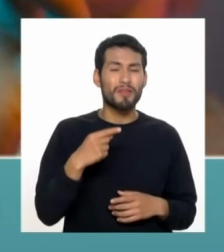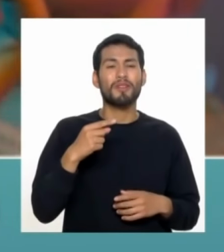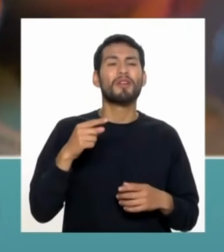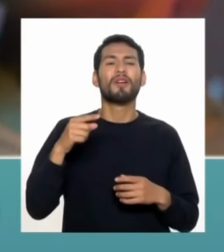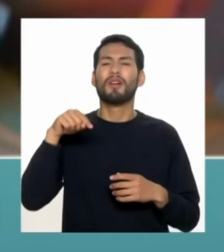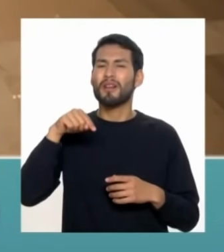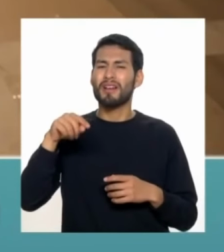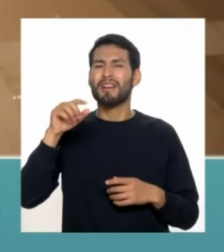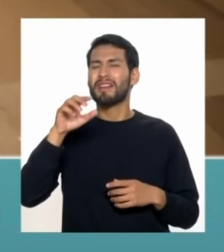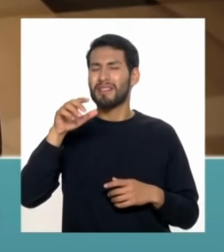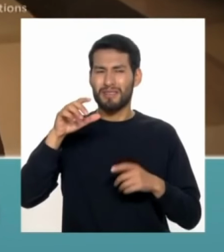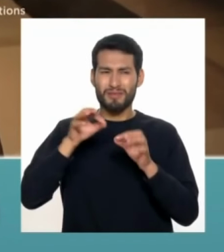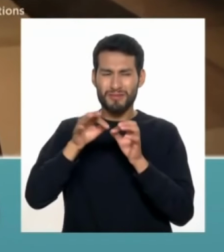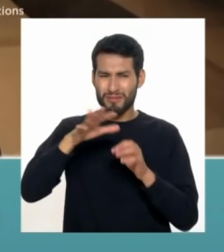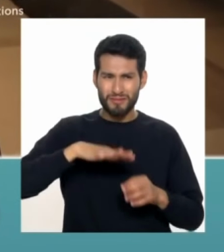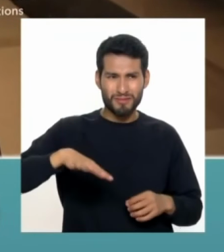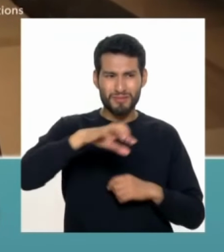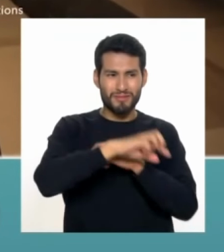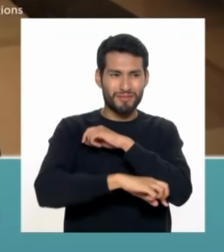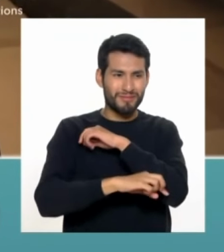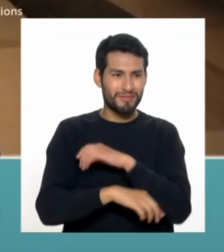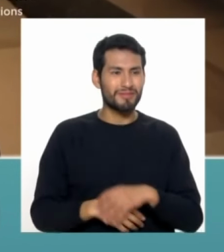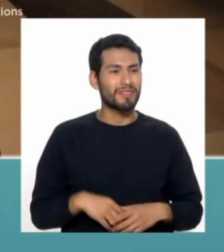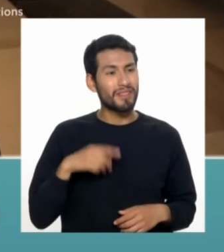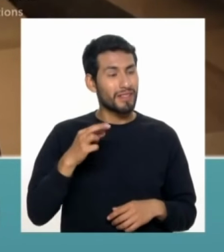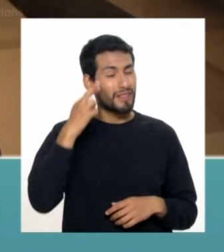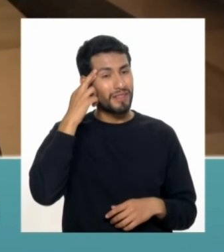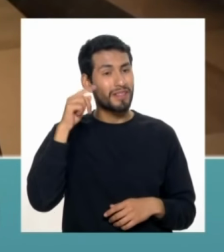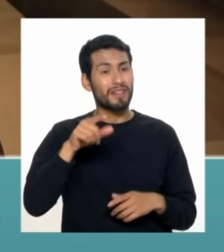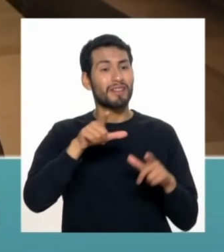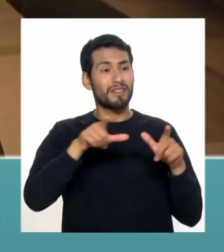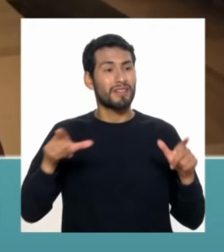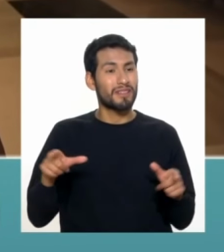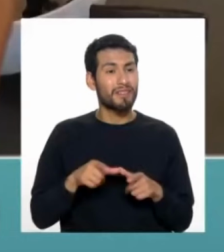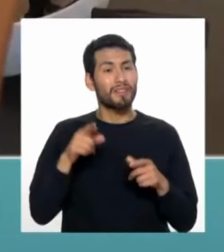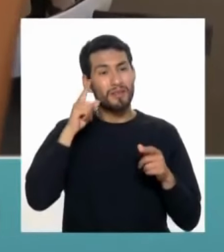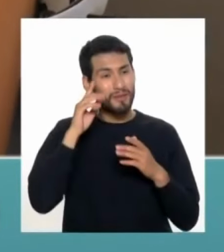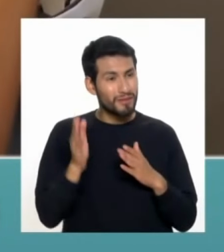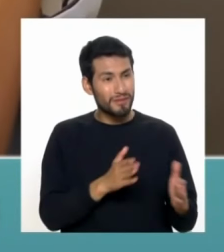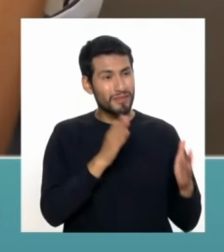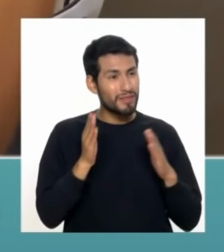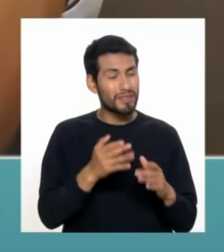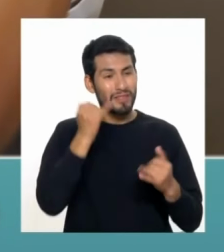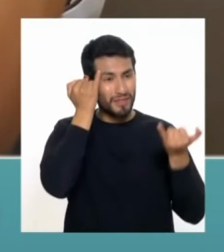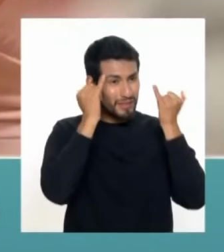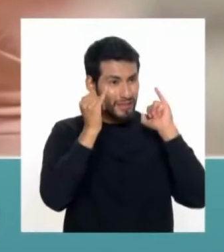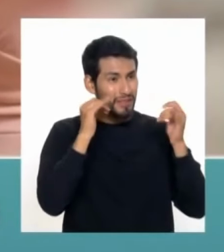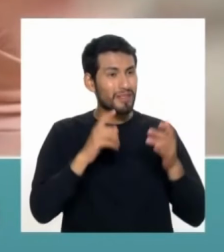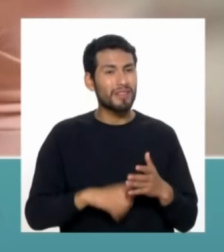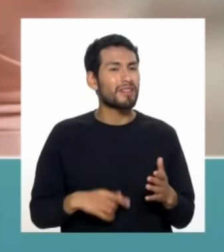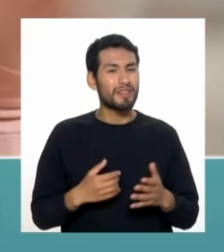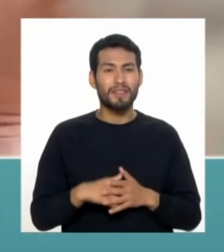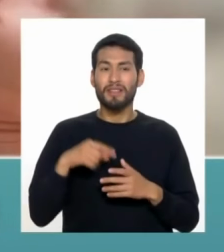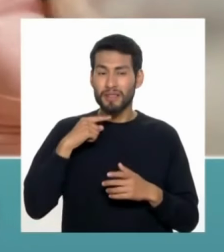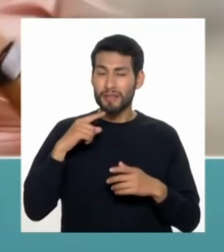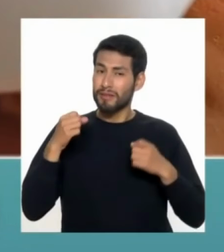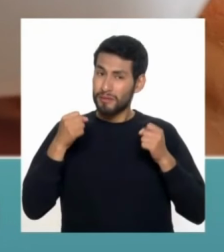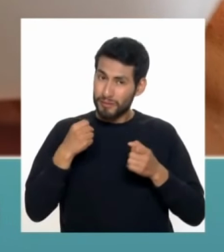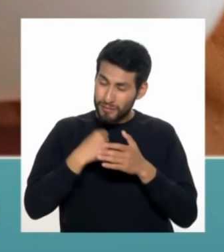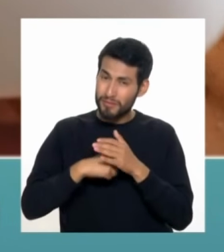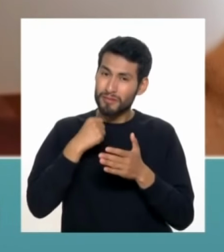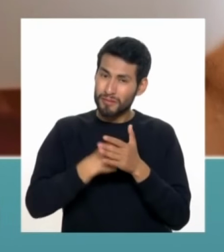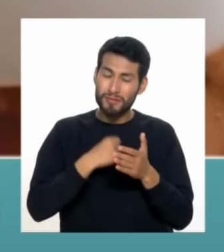76.819 centros poblados del país? Por ello, el Centro Nacional de Planeamiento Estratégico está impulsando